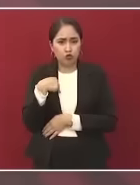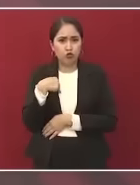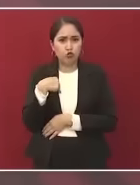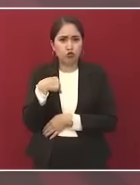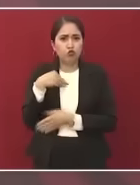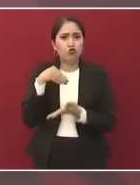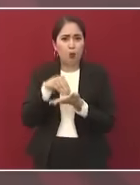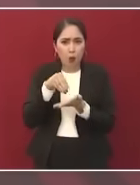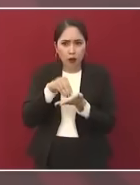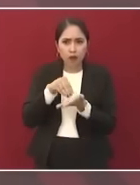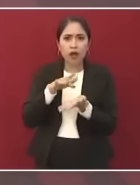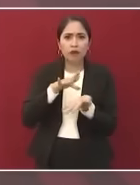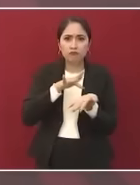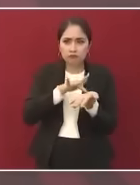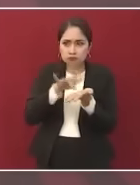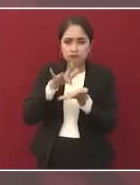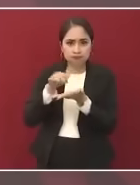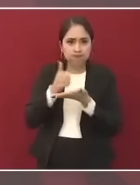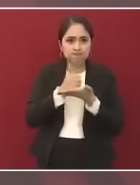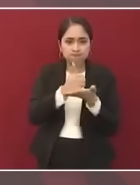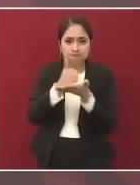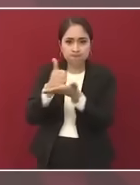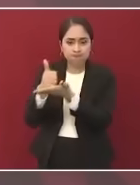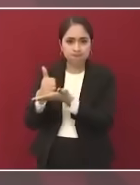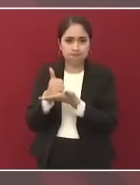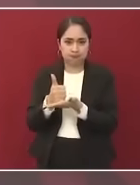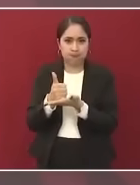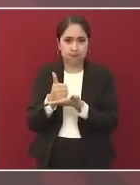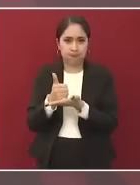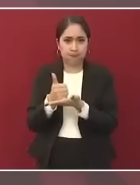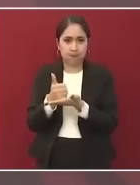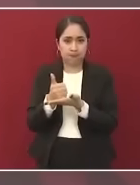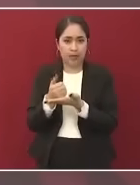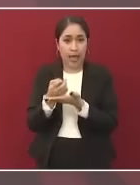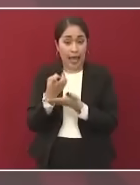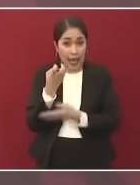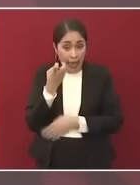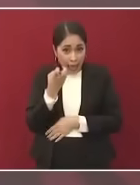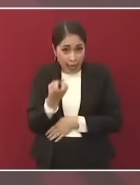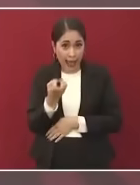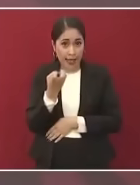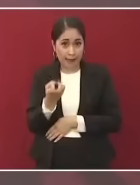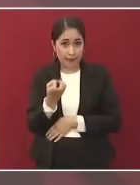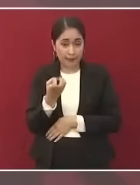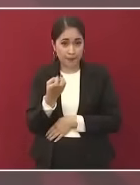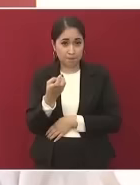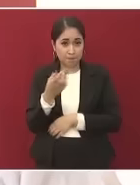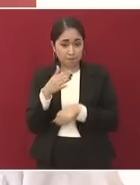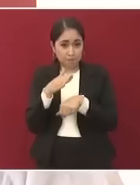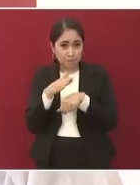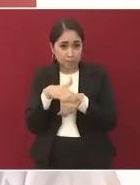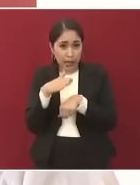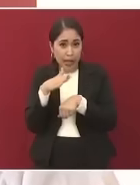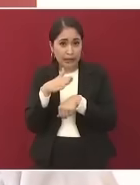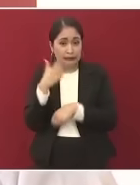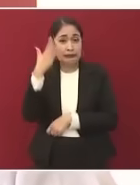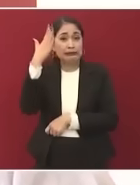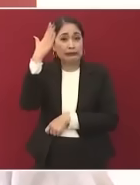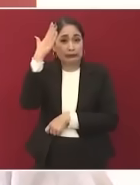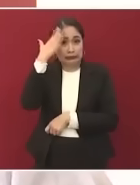municipio para mandar mensaje sobre la que ha sido su peculiar filosofía para explicar y justificar el mundo del crimen